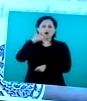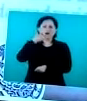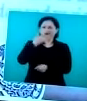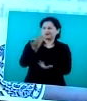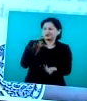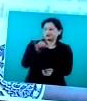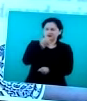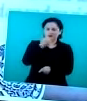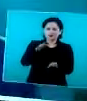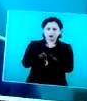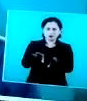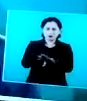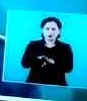impunidad.